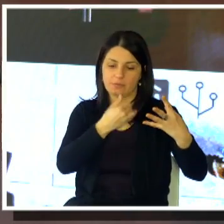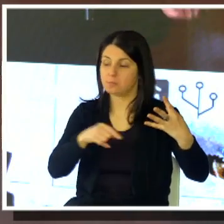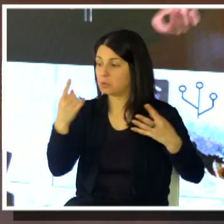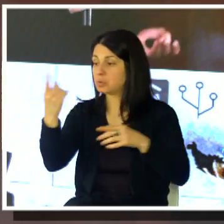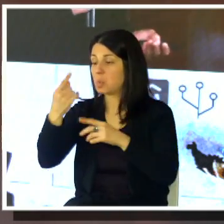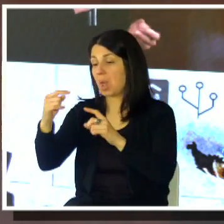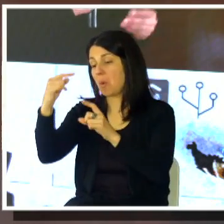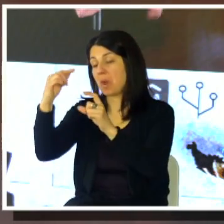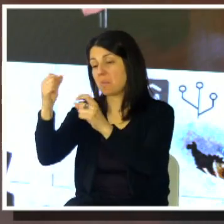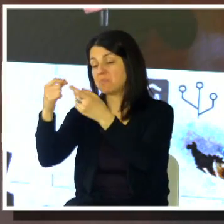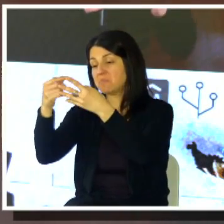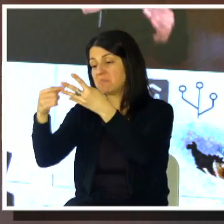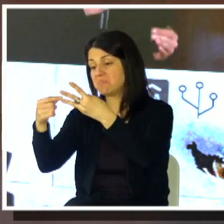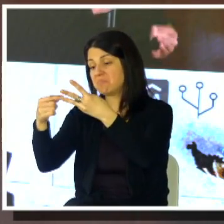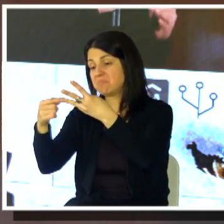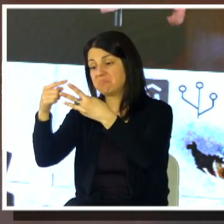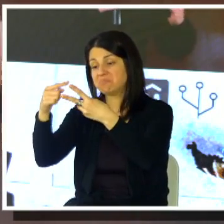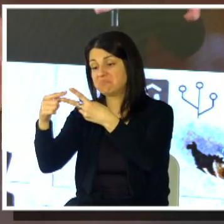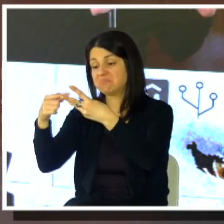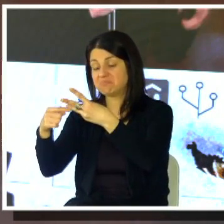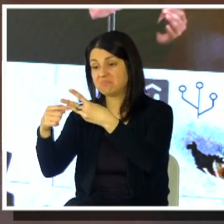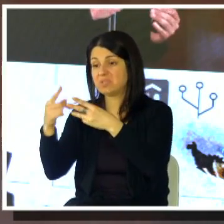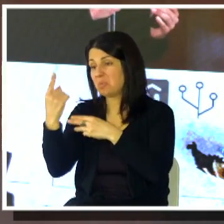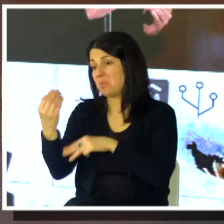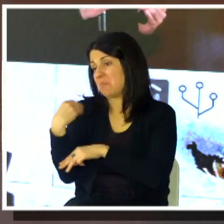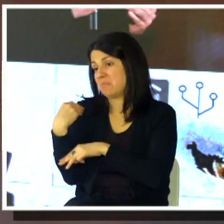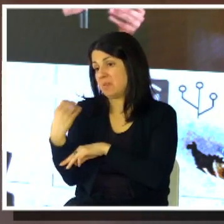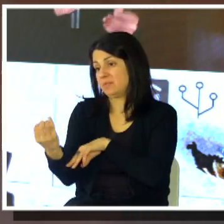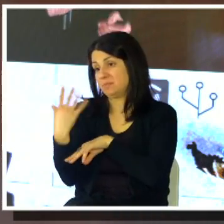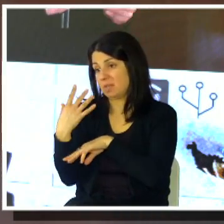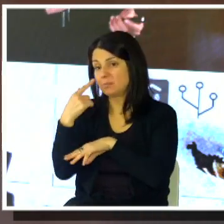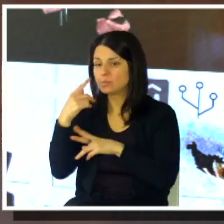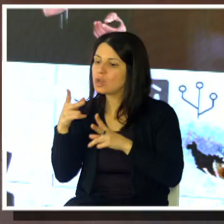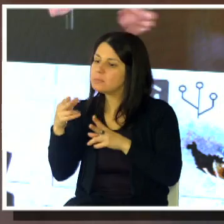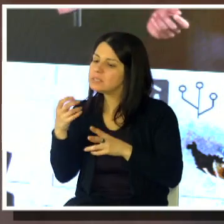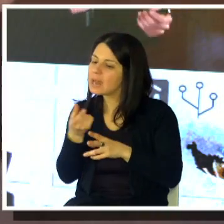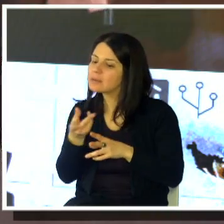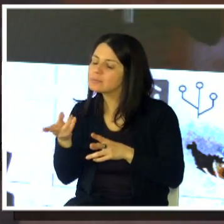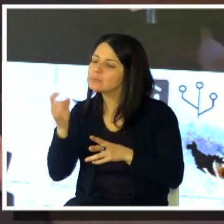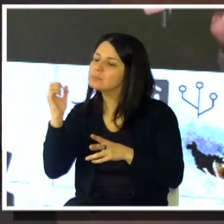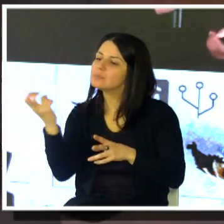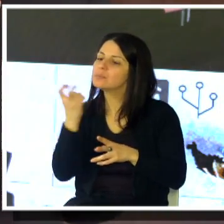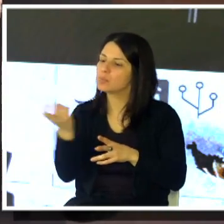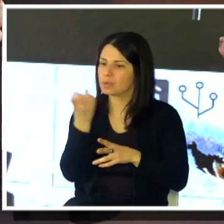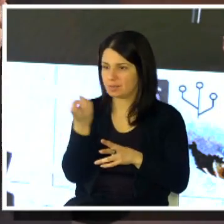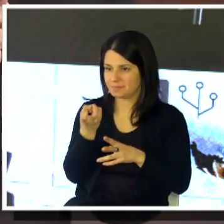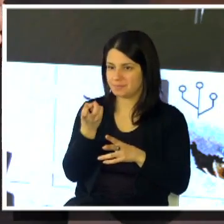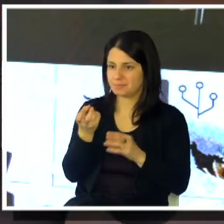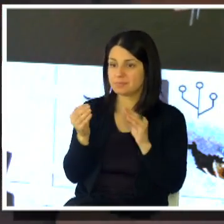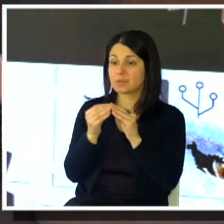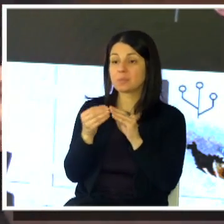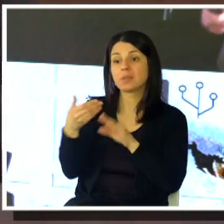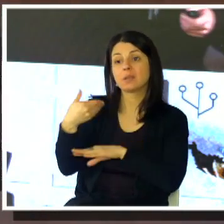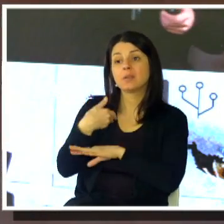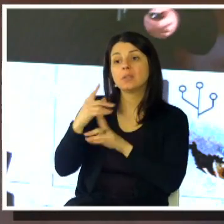te manda una sola. Entonces, poder limitar cuánto es lo que yo quiero buscar, ¿no? Y a pedido, pues los compañeros necesitaban así,